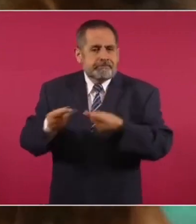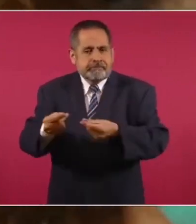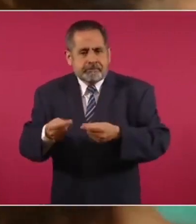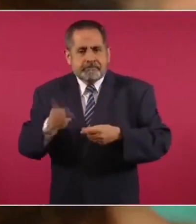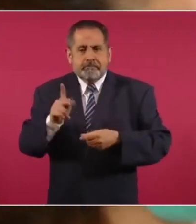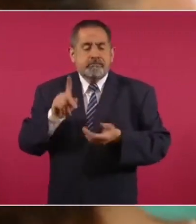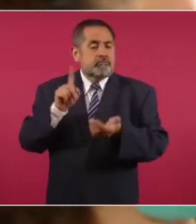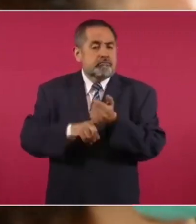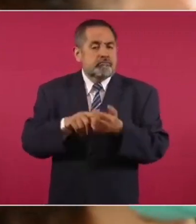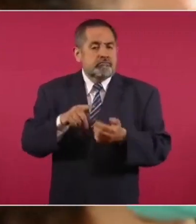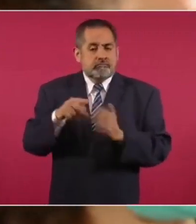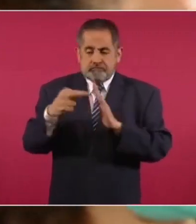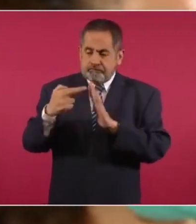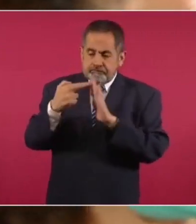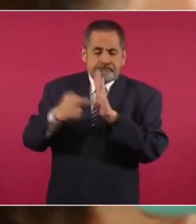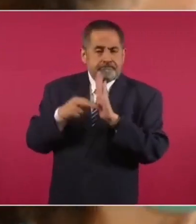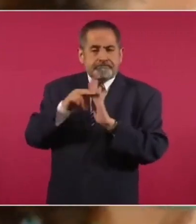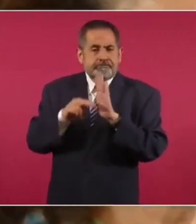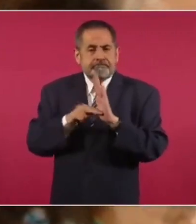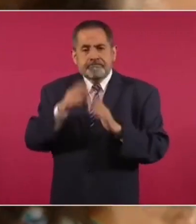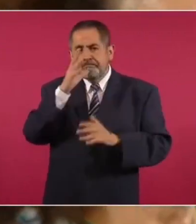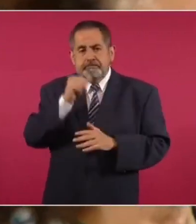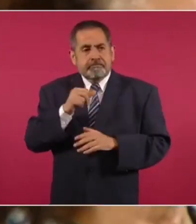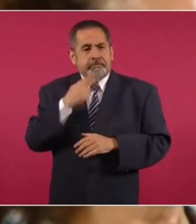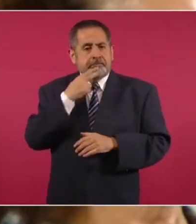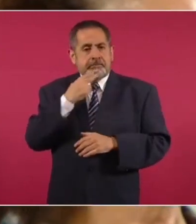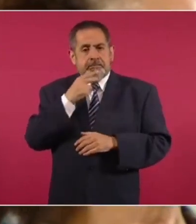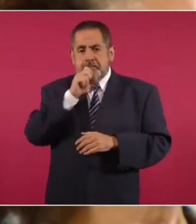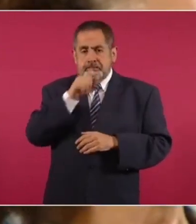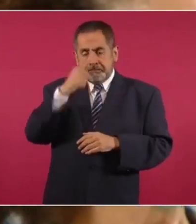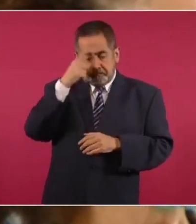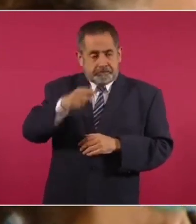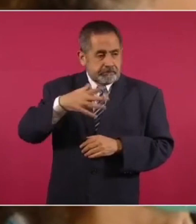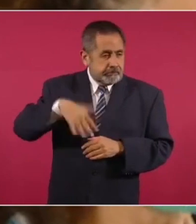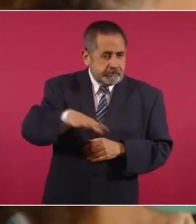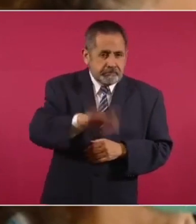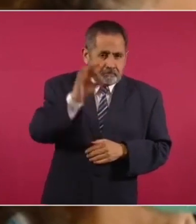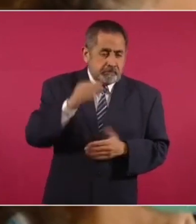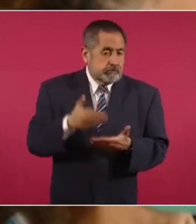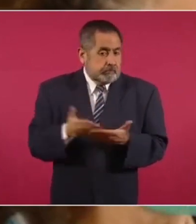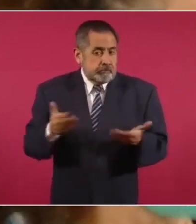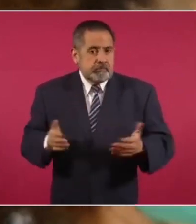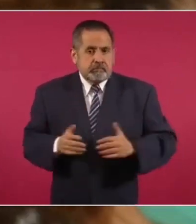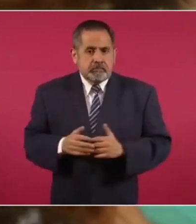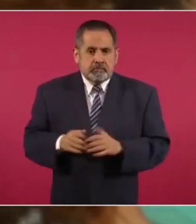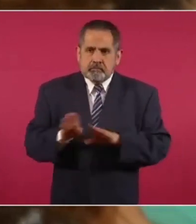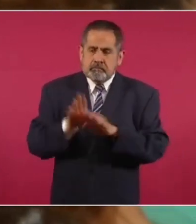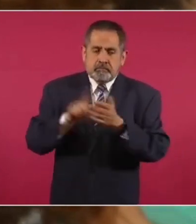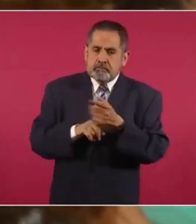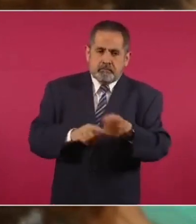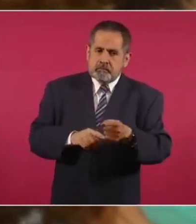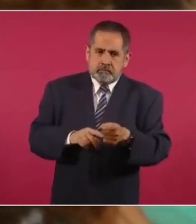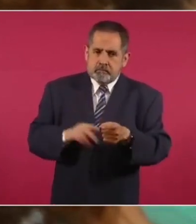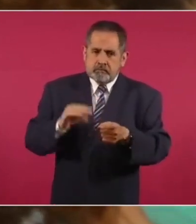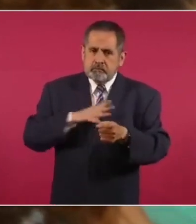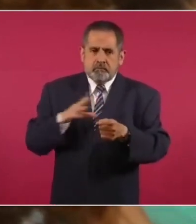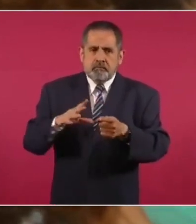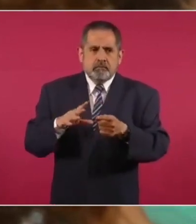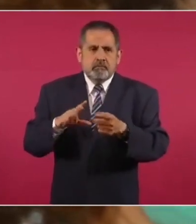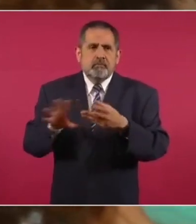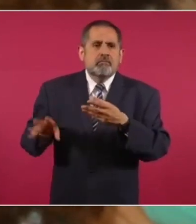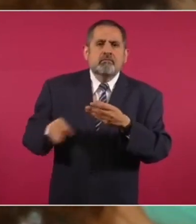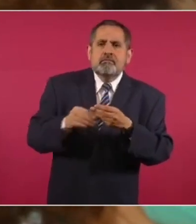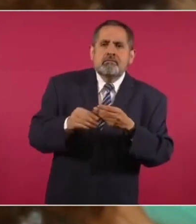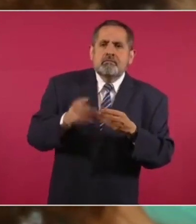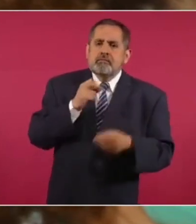lo que pasa es que la norma no permitía que se usara para el mismo tema de búsqueda. Pero como tal, no es subejercicio porque no se haya